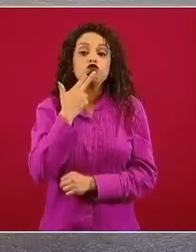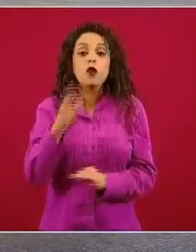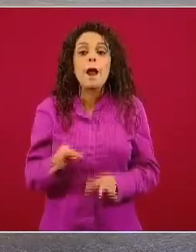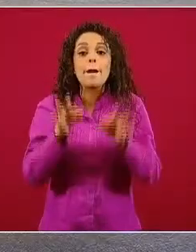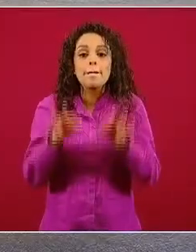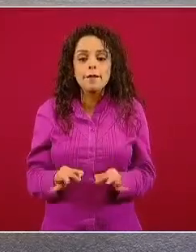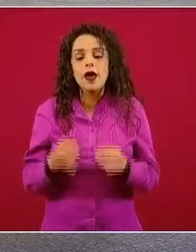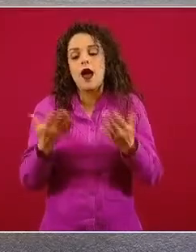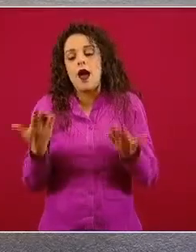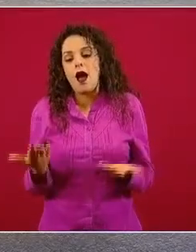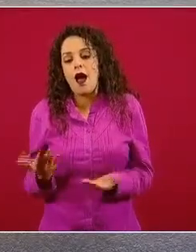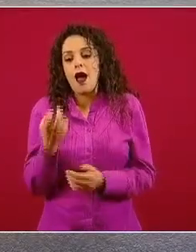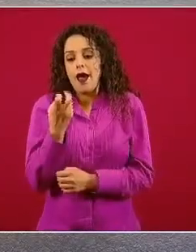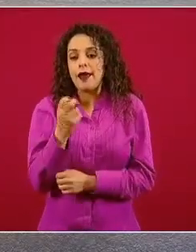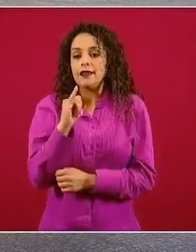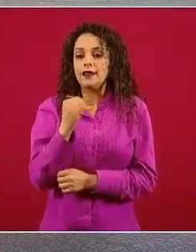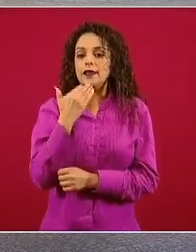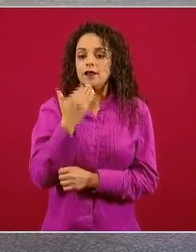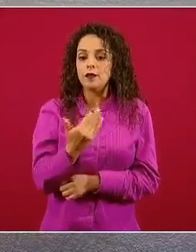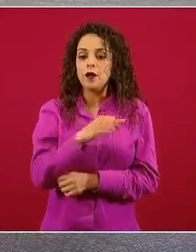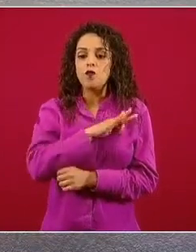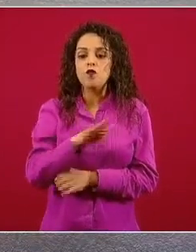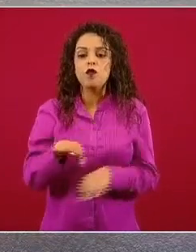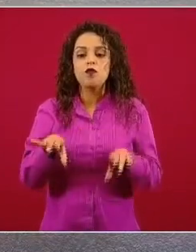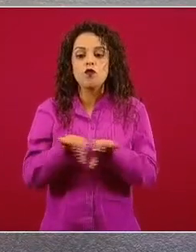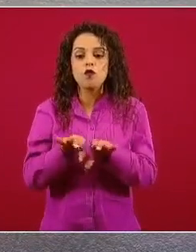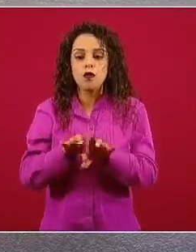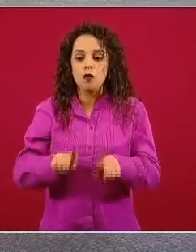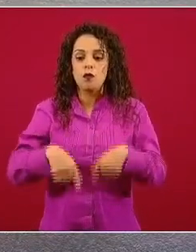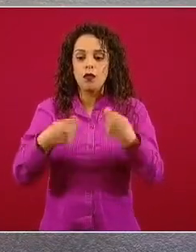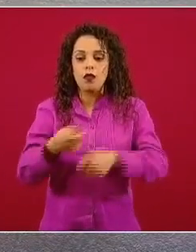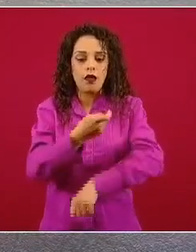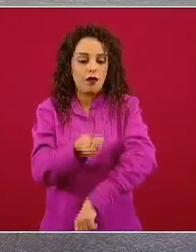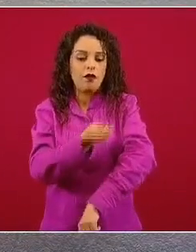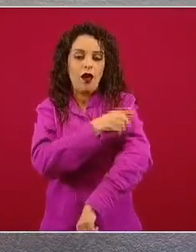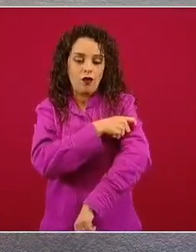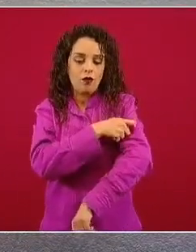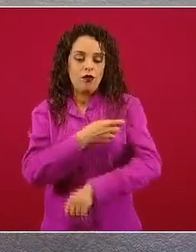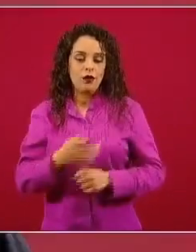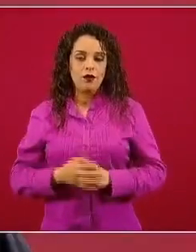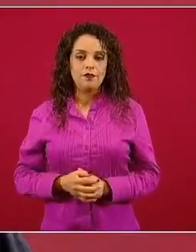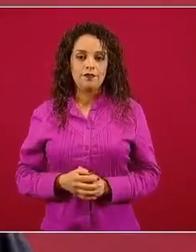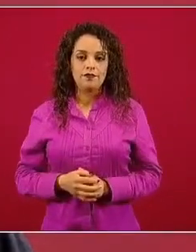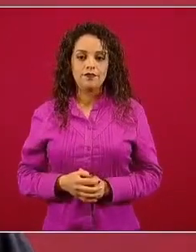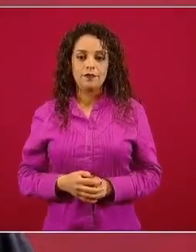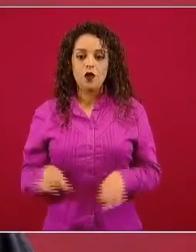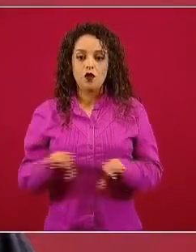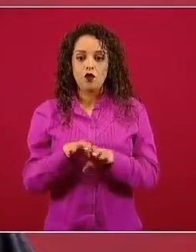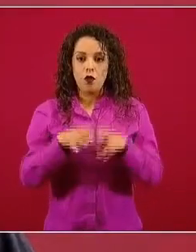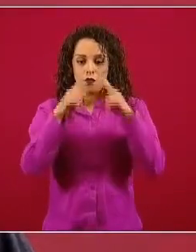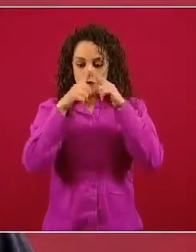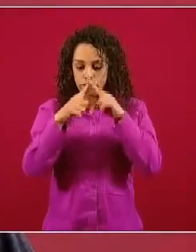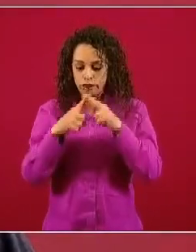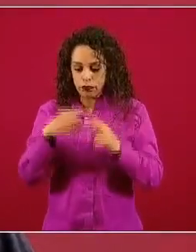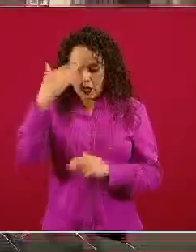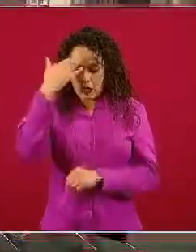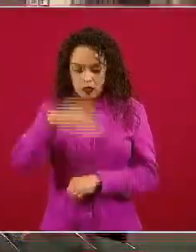eso, entonces cómo vamos a otorgar la vacuna y cómo se va a dar la logística de la aplicación.